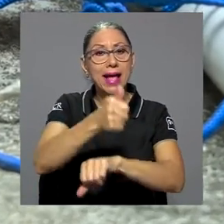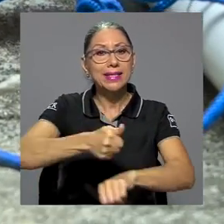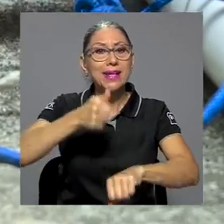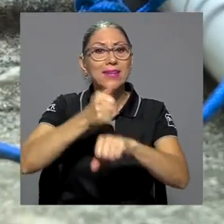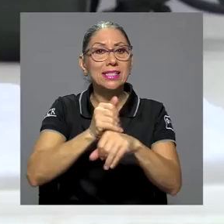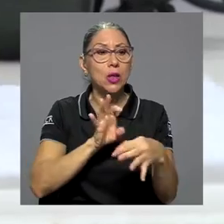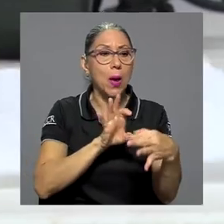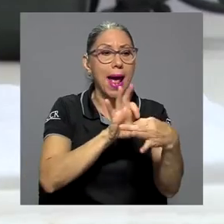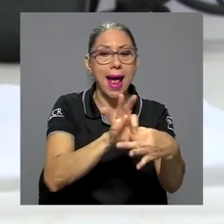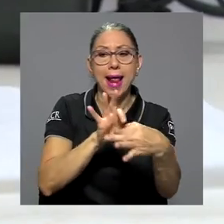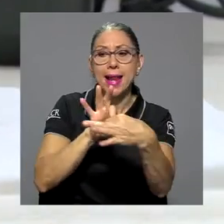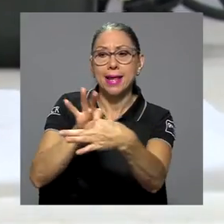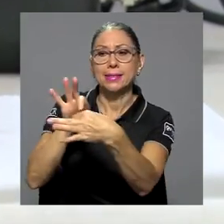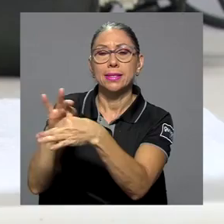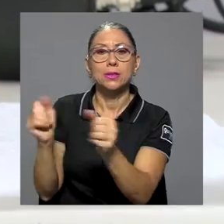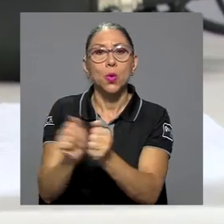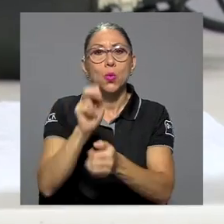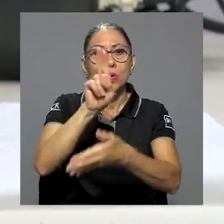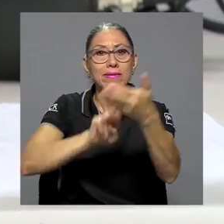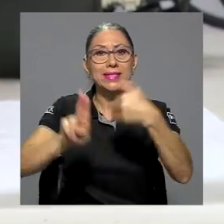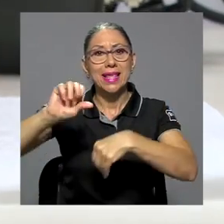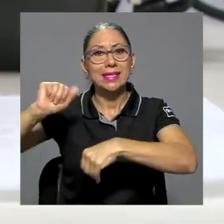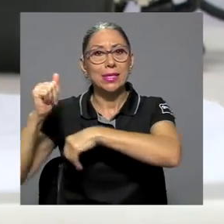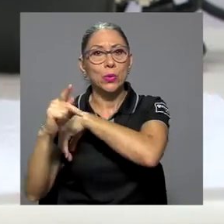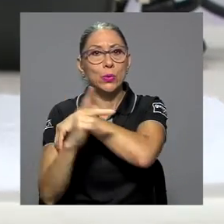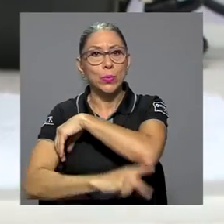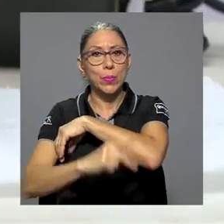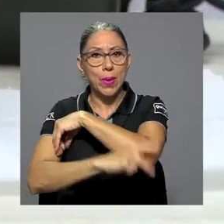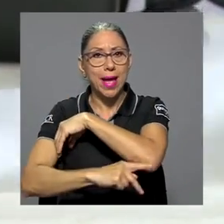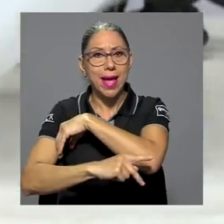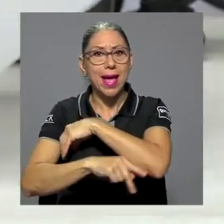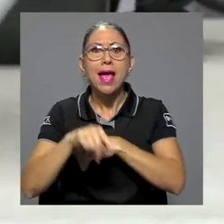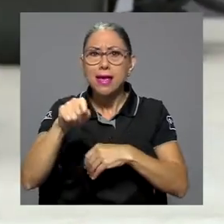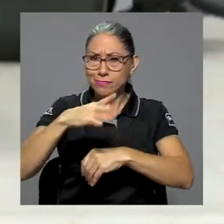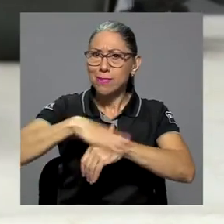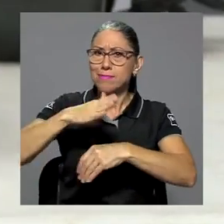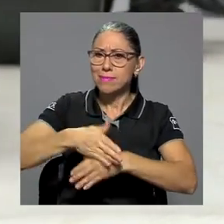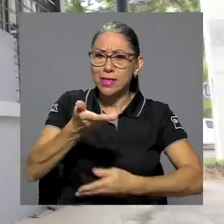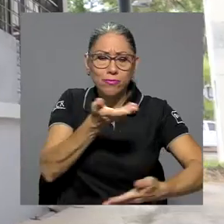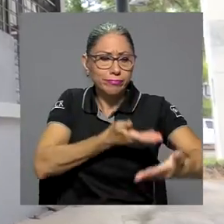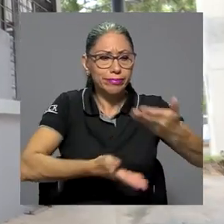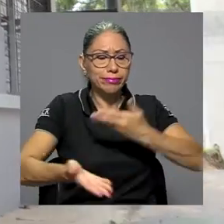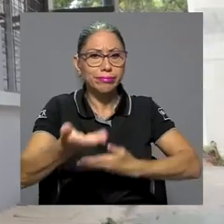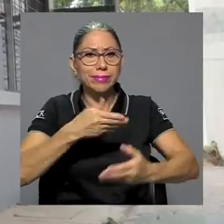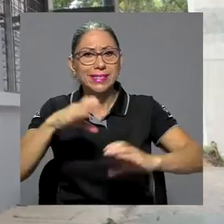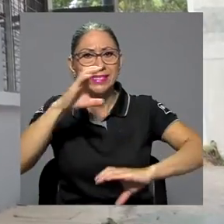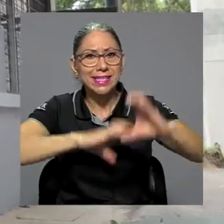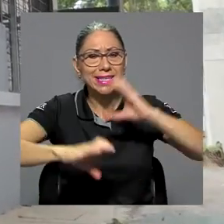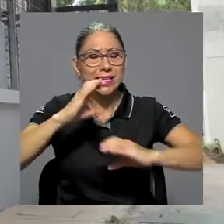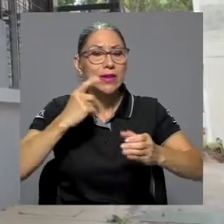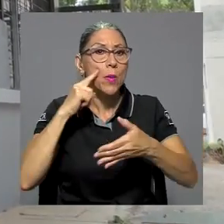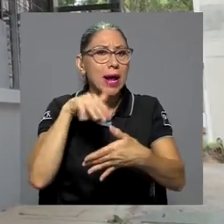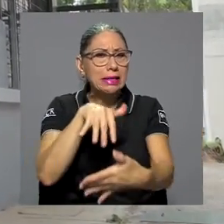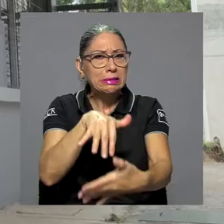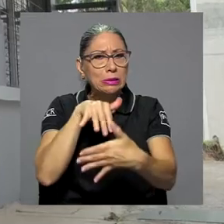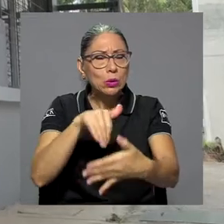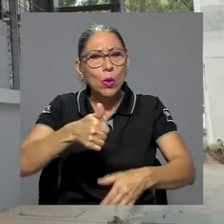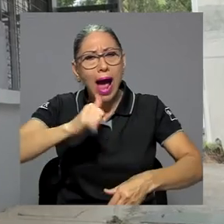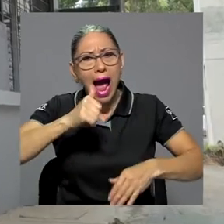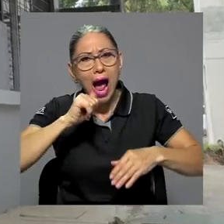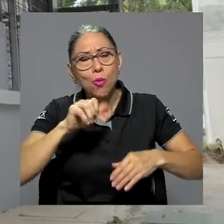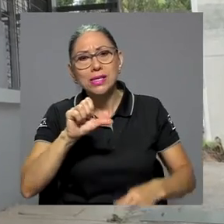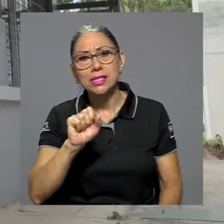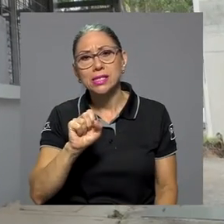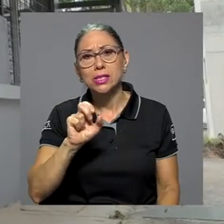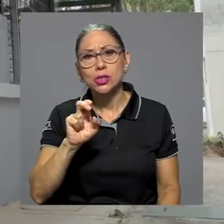alianzas con universidades extranjeras lo que ha permitido un intercambio científico para el estudio de las aguas subterráneas